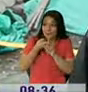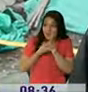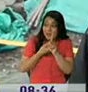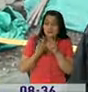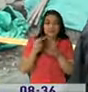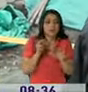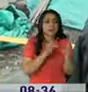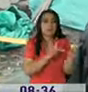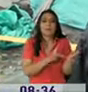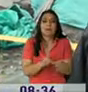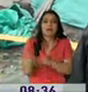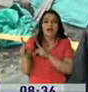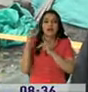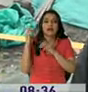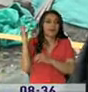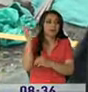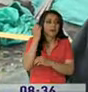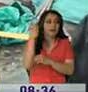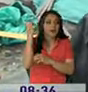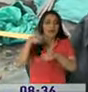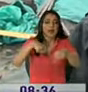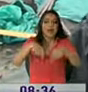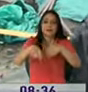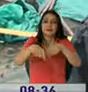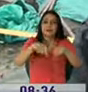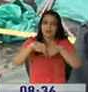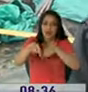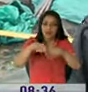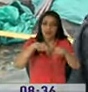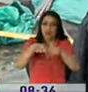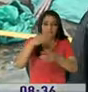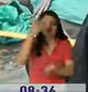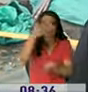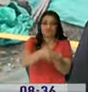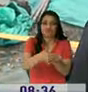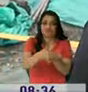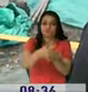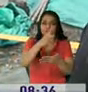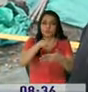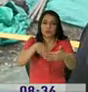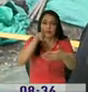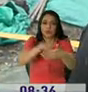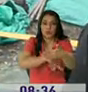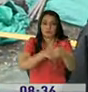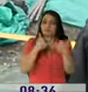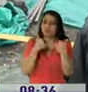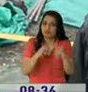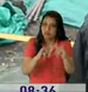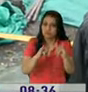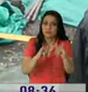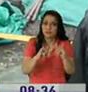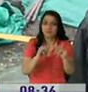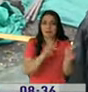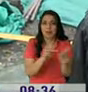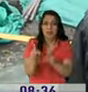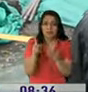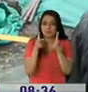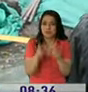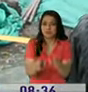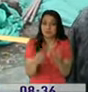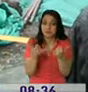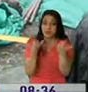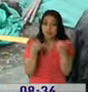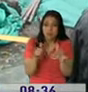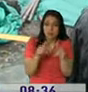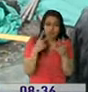plan de movilidad emergente que contemplaba la no circulación por esta ruta. Se mantiene el mismo plan de evacuación, vamos a realizar